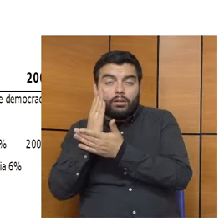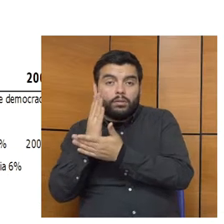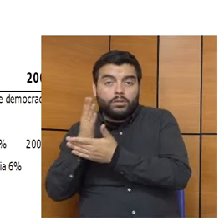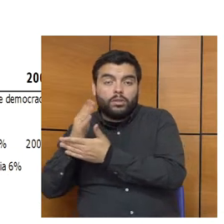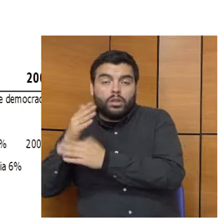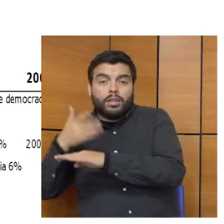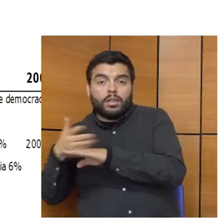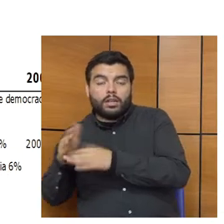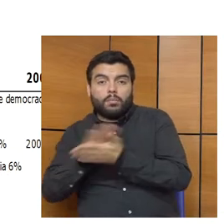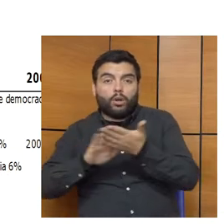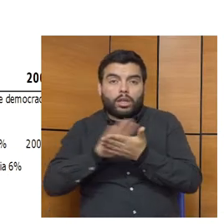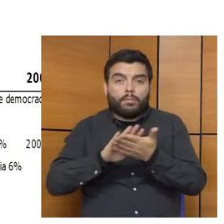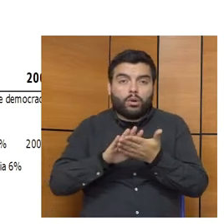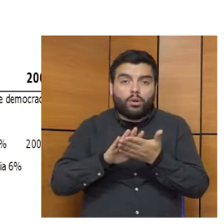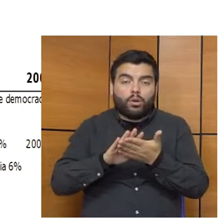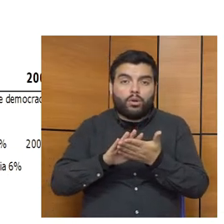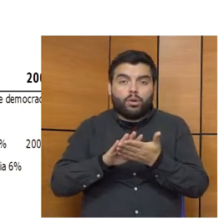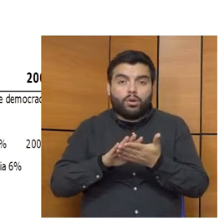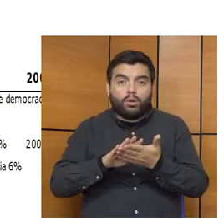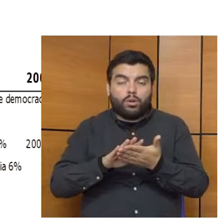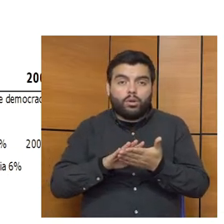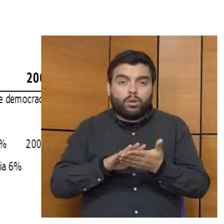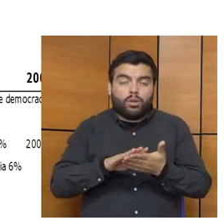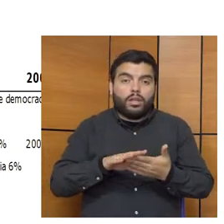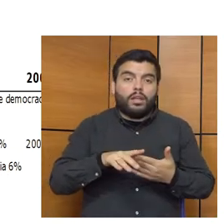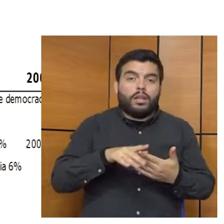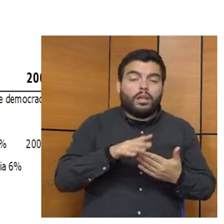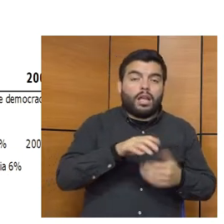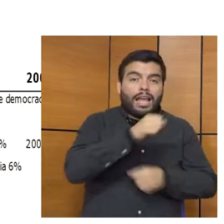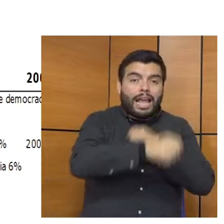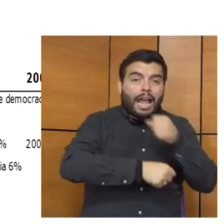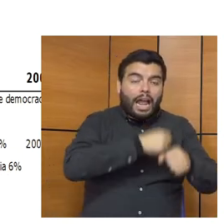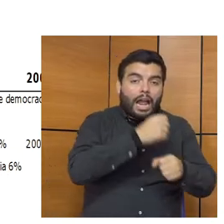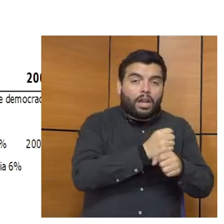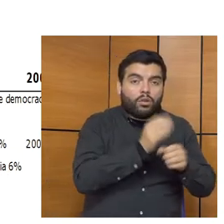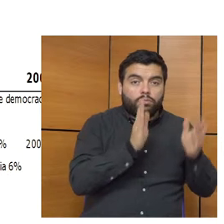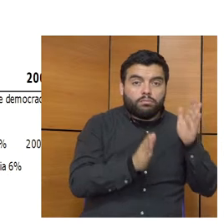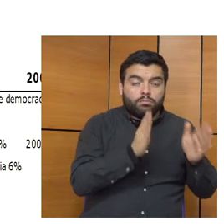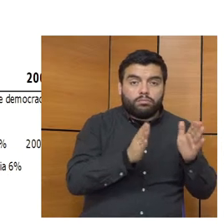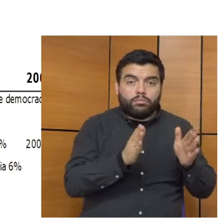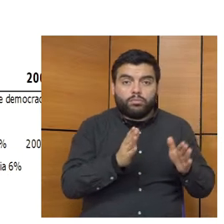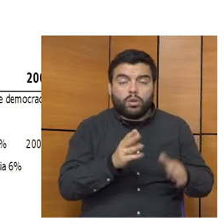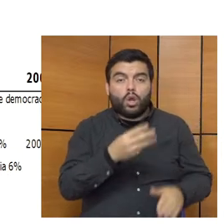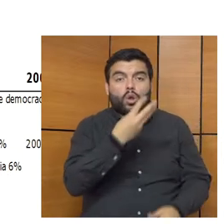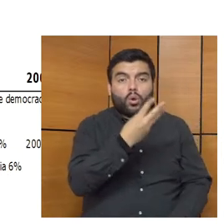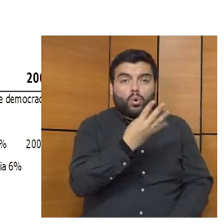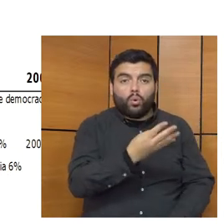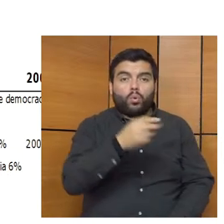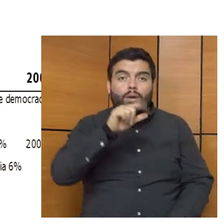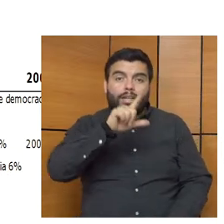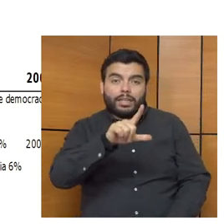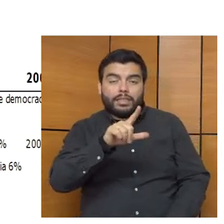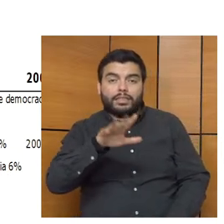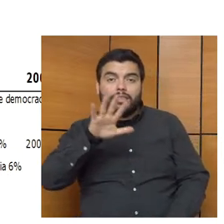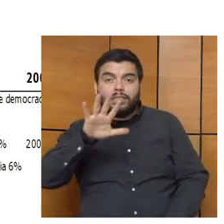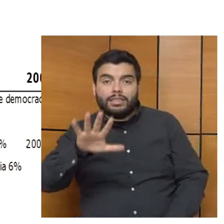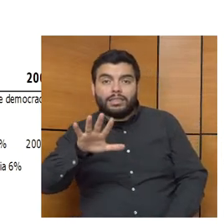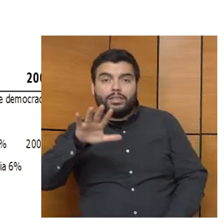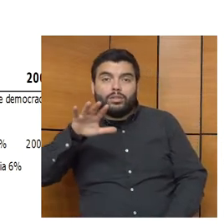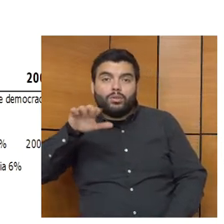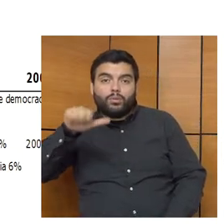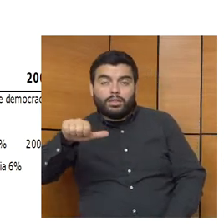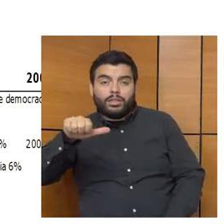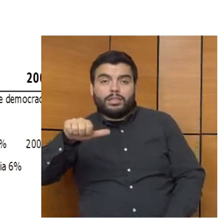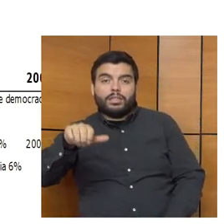sea, personas que nacieron del 27 al 46, personas que nacieron del 47 y del 56 y personas que nacieron del